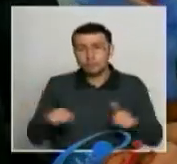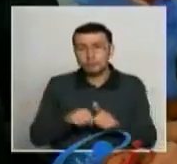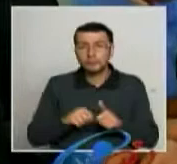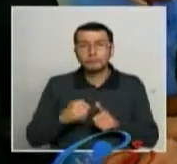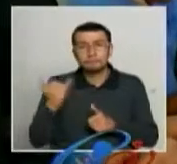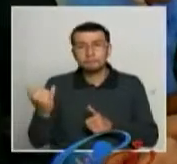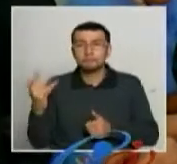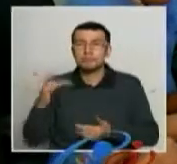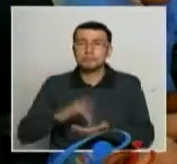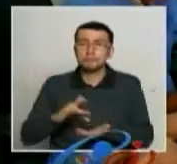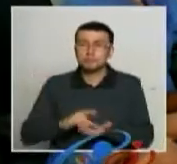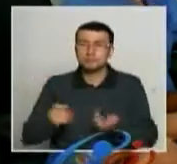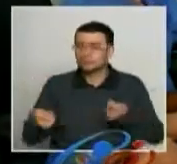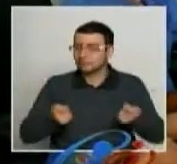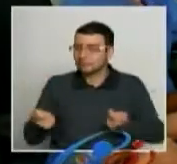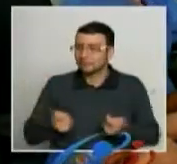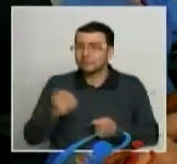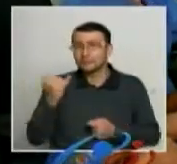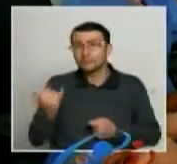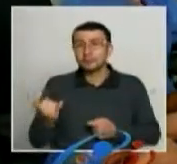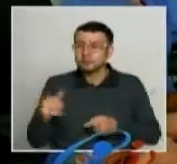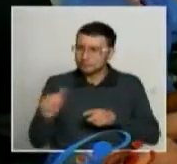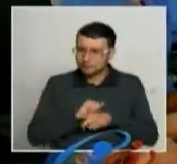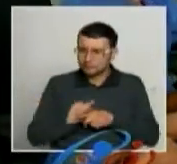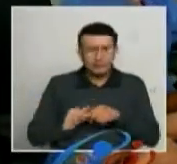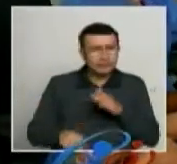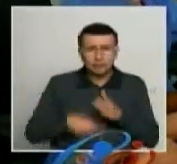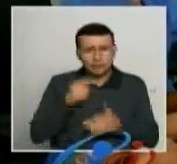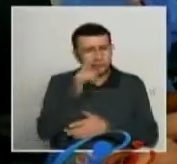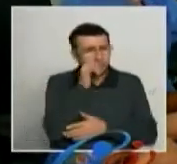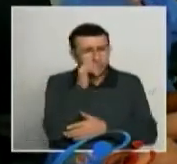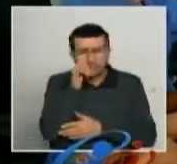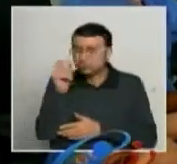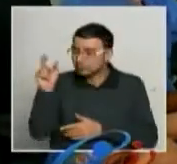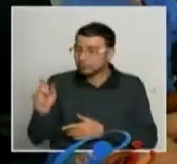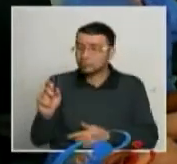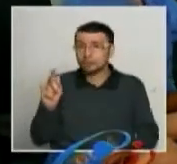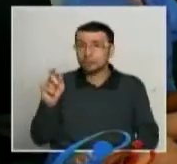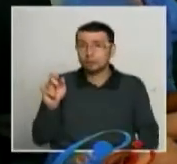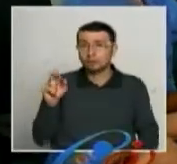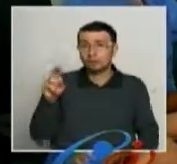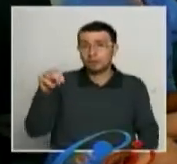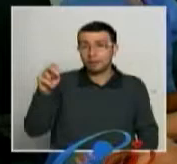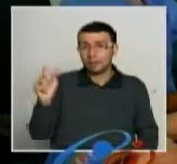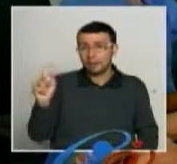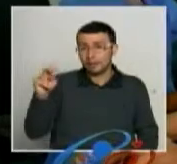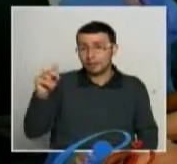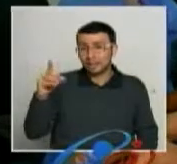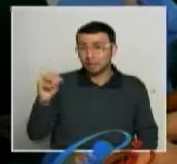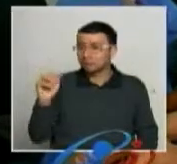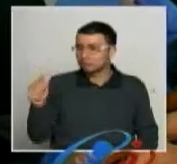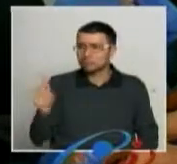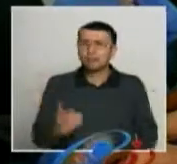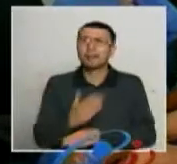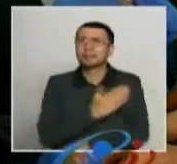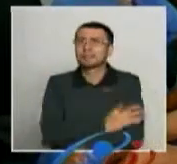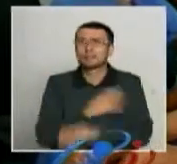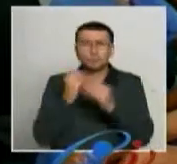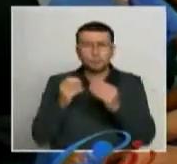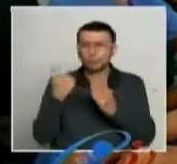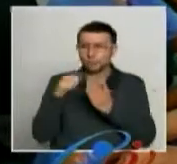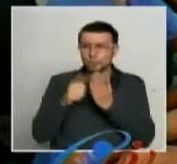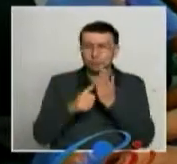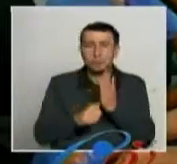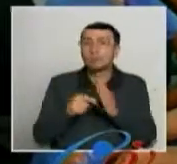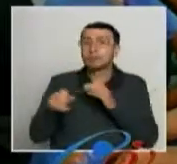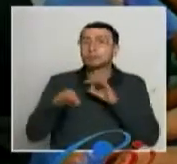hacemos de una manera didáctica, práctica, para que ustedes lo entiendan. Pues Fernando ha hecho muchos programas en nosotros para explicándoles a todos